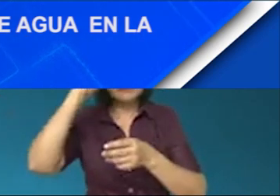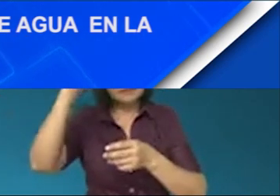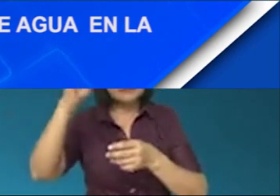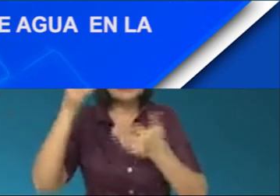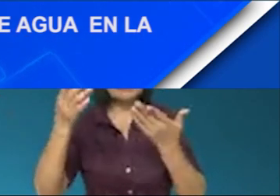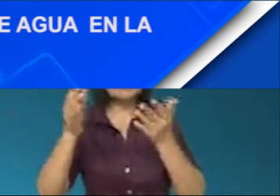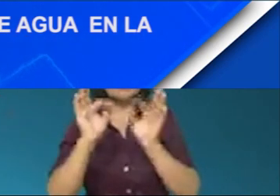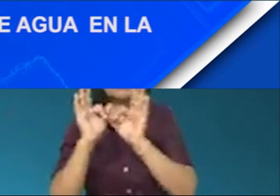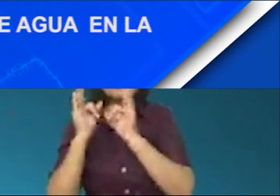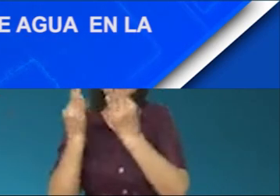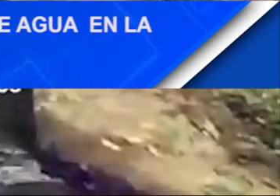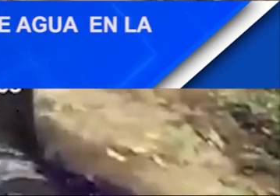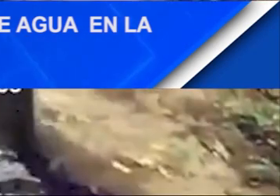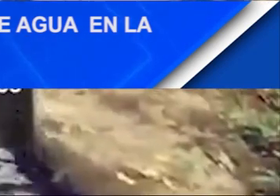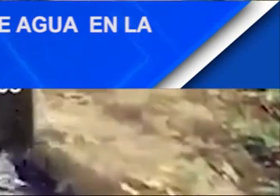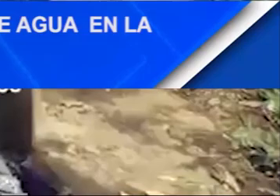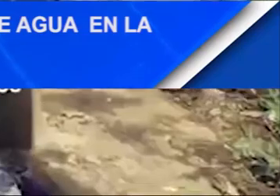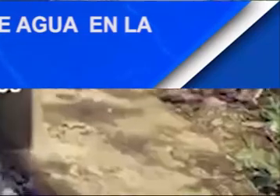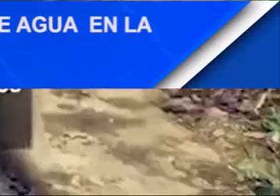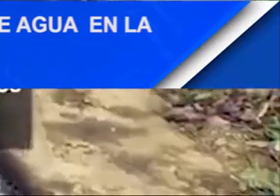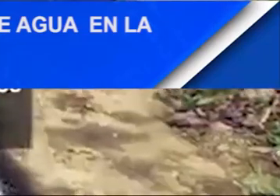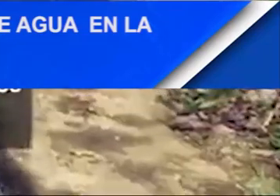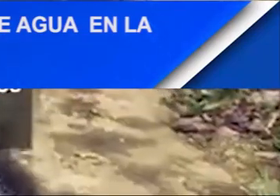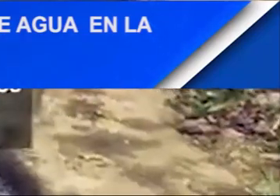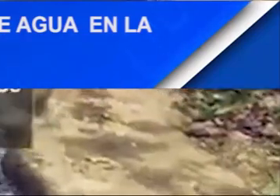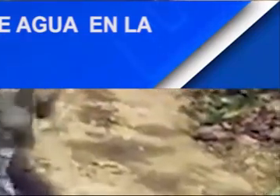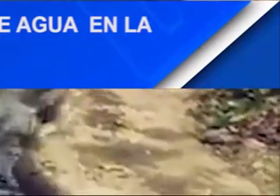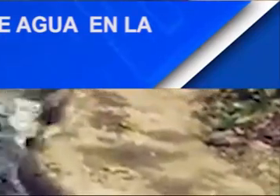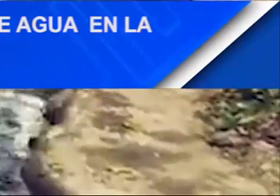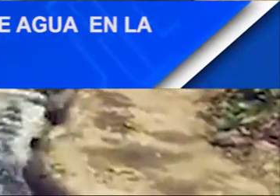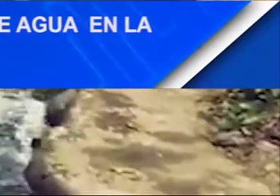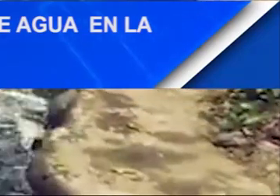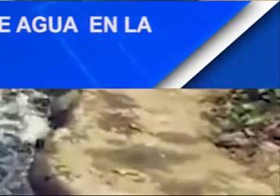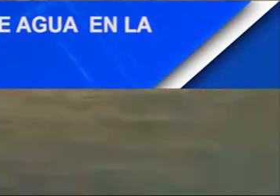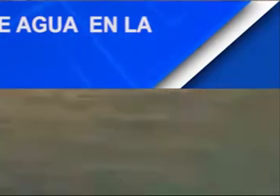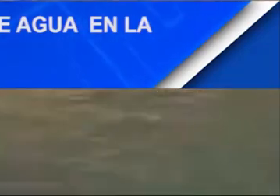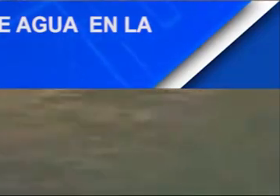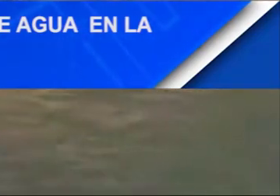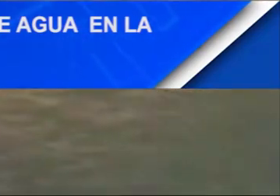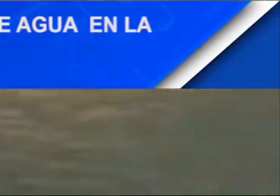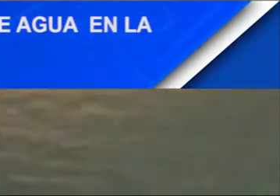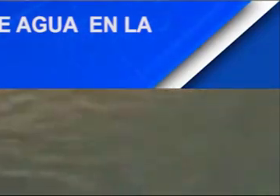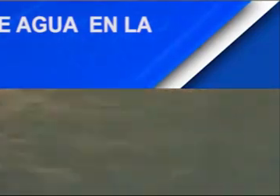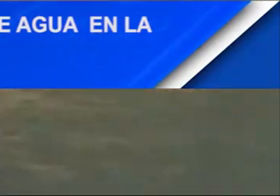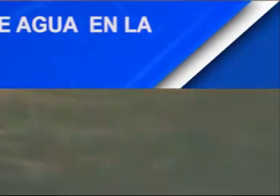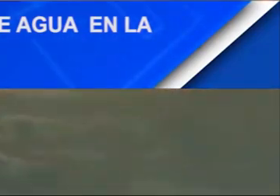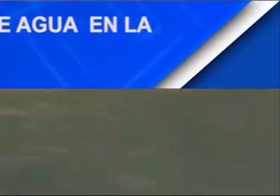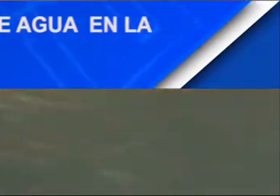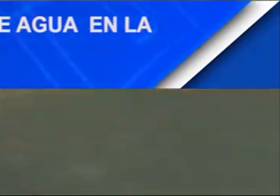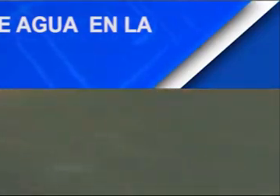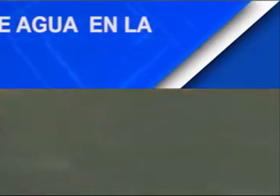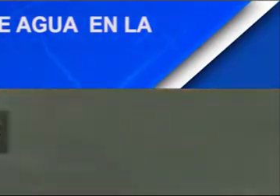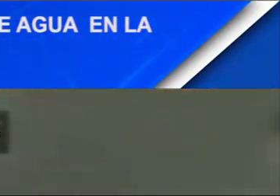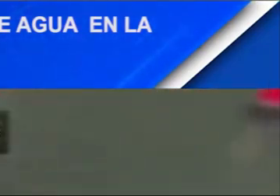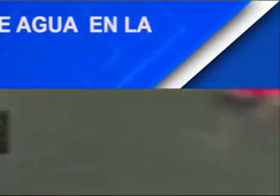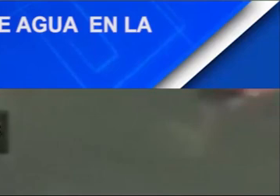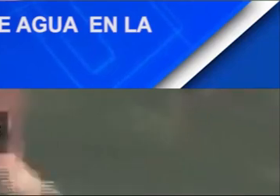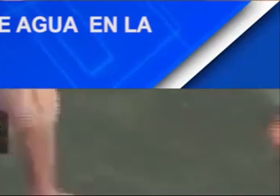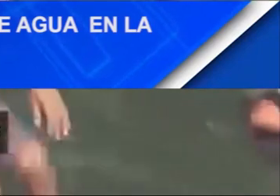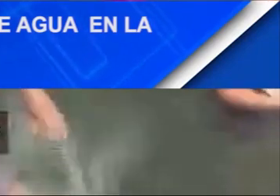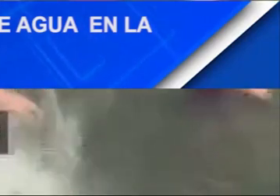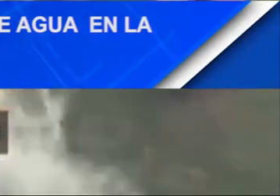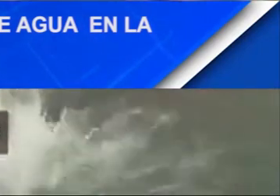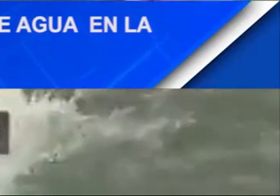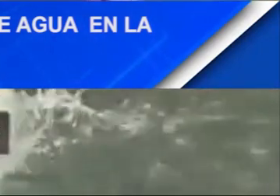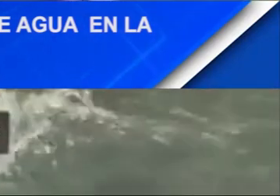año 2026 y que esto incluye más de 20 horas de servicio al día. ¿Verdad? Que ya andamos rondando casi en